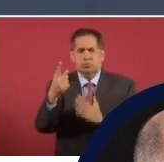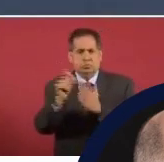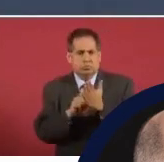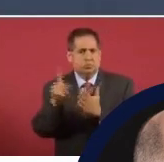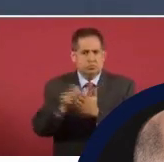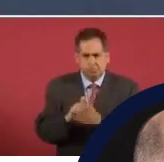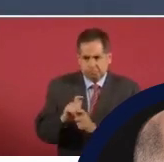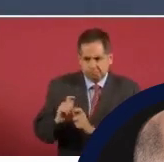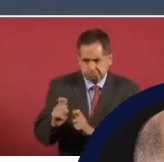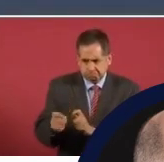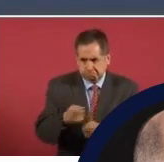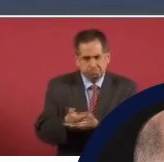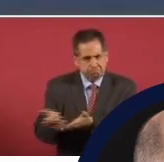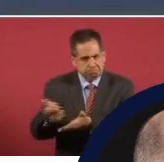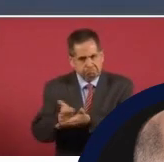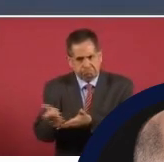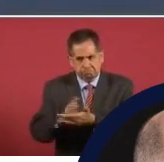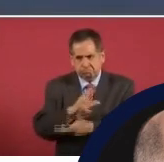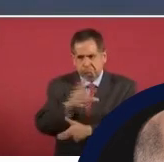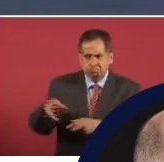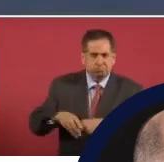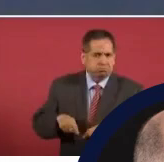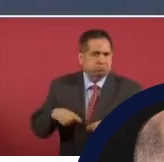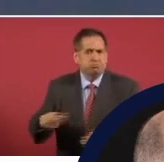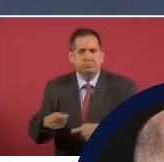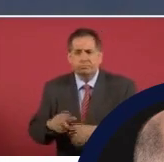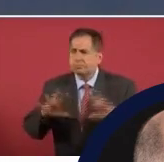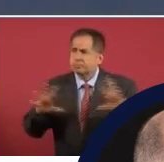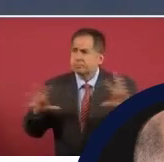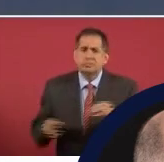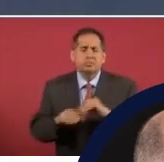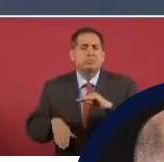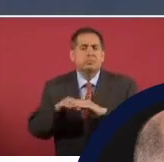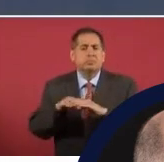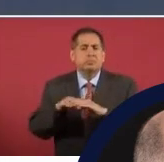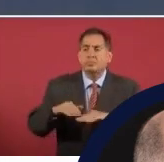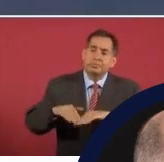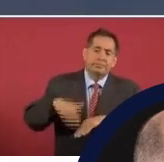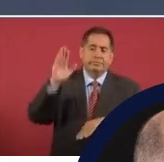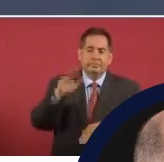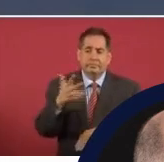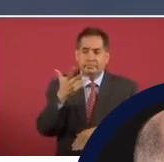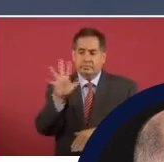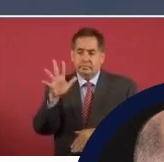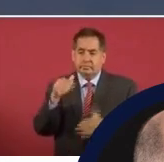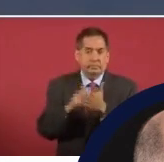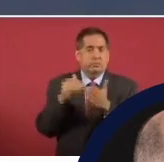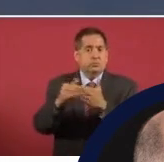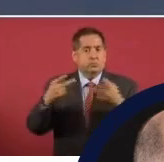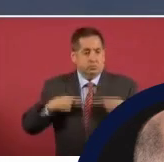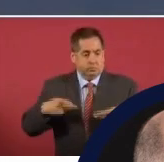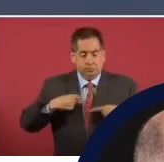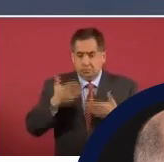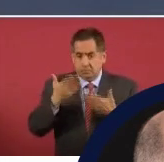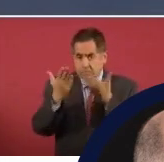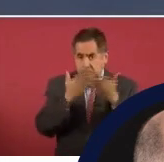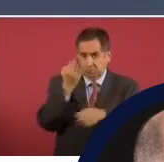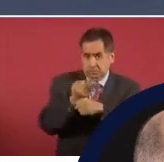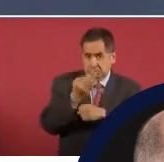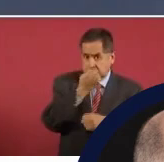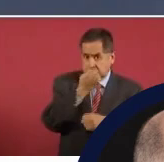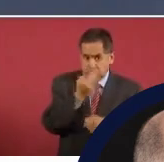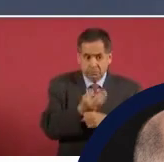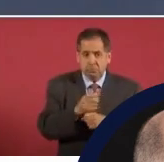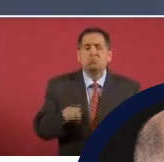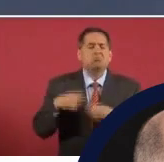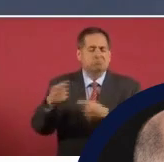peor. Tiene que regresar al menos a estar mal, porque no, si la seguridad, ya no hay forma de echar la culpa a los